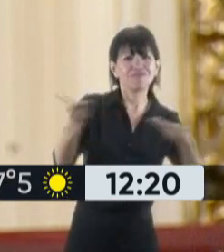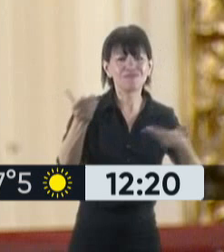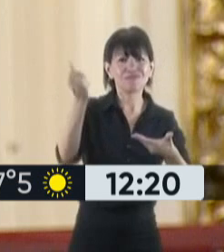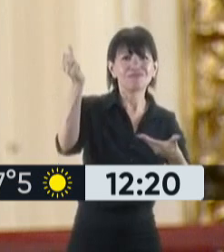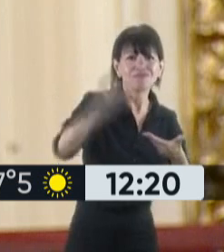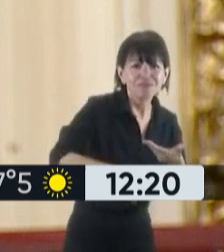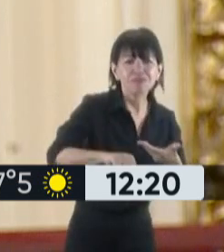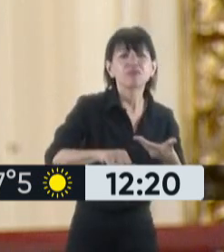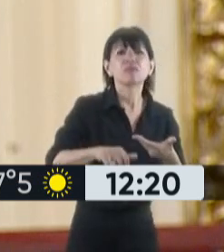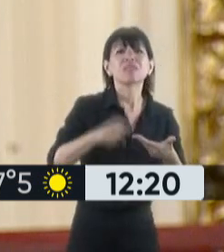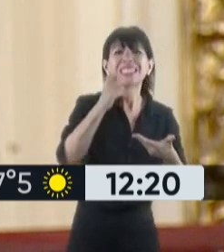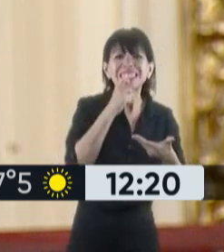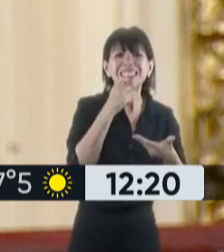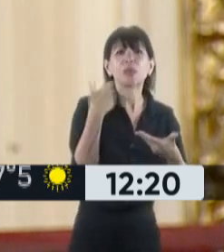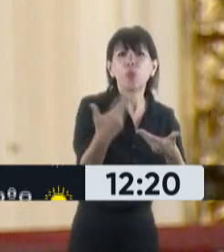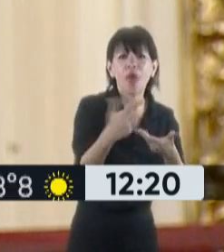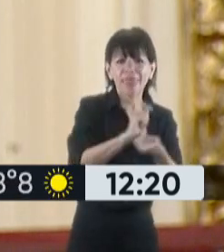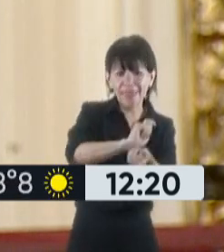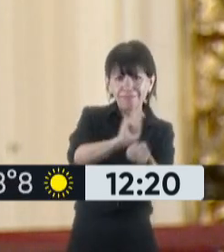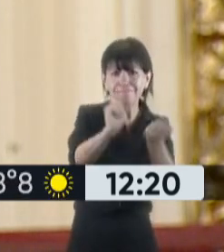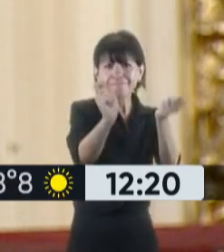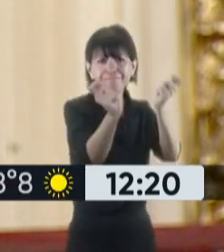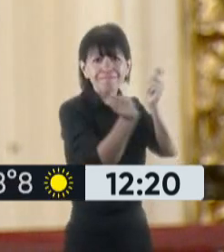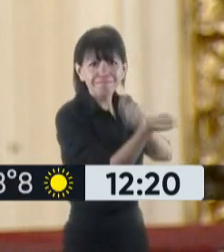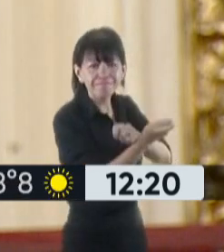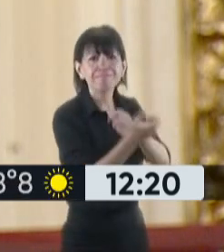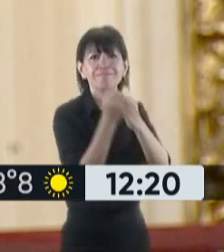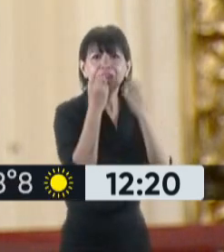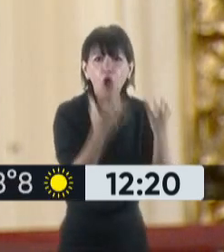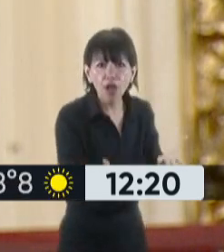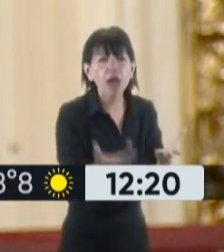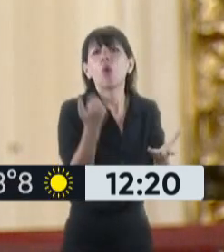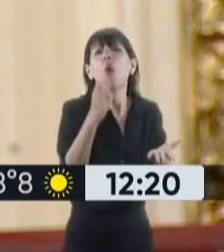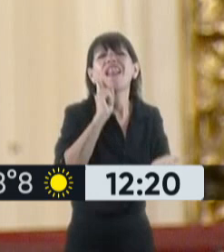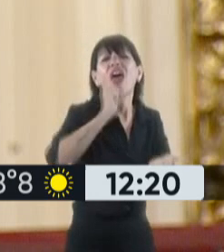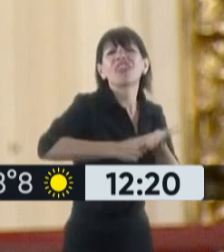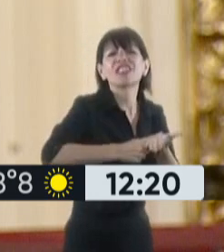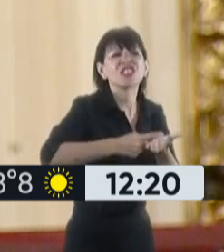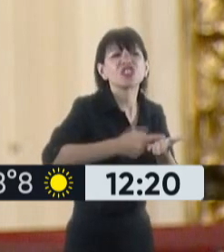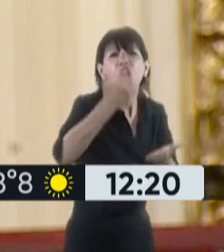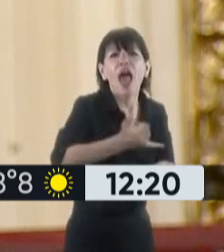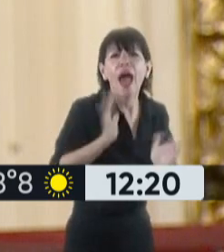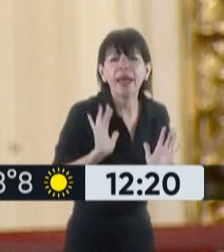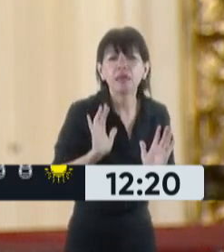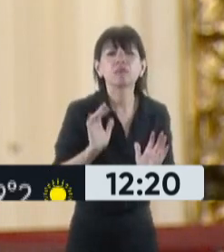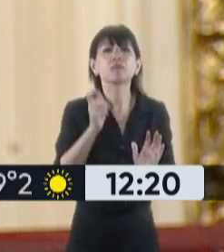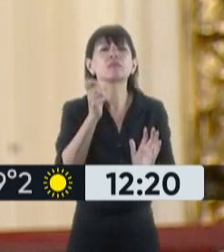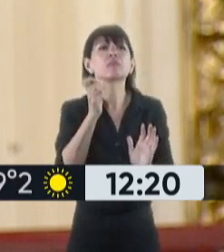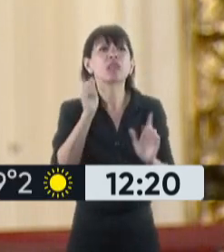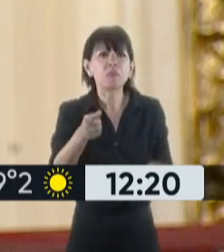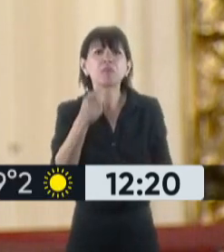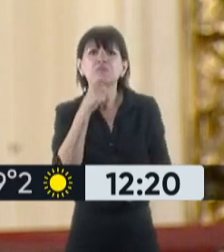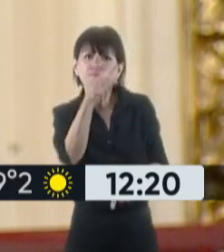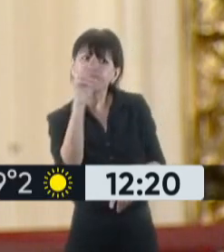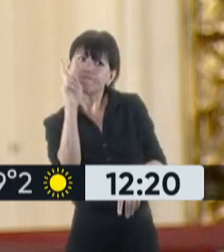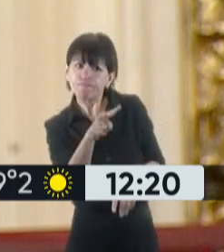ser revertido o qué acciones van a implementar para ello, y si ve una pronta salida, cómo evalúa